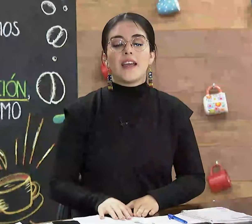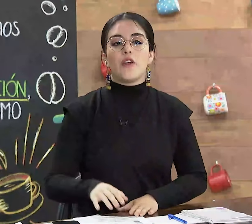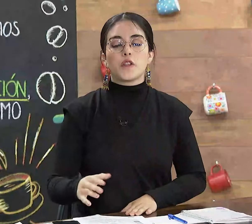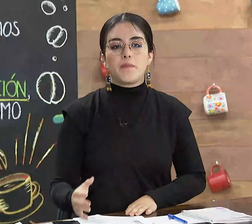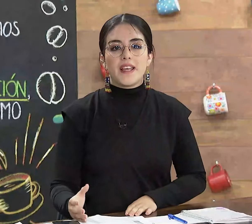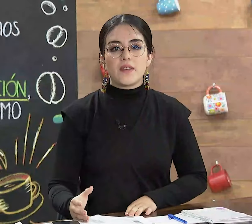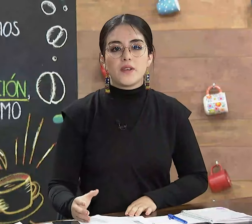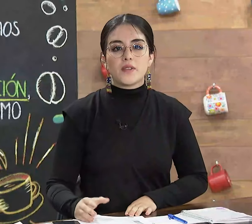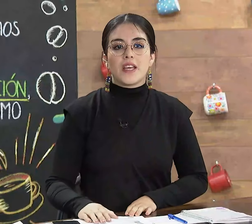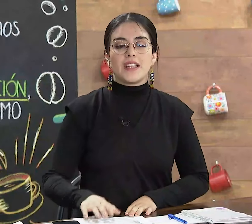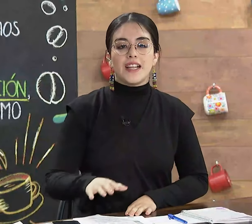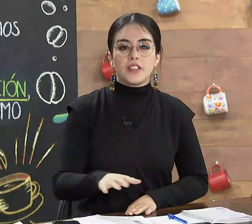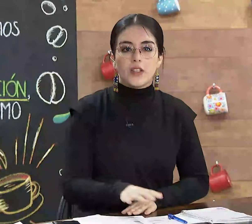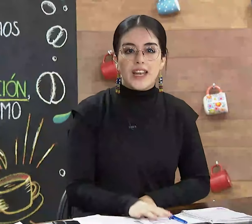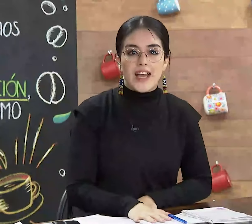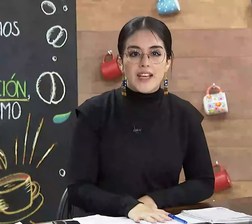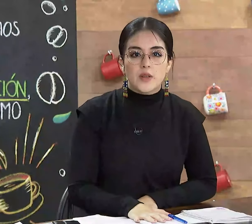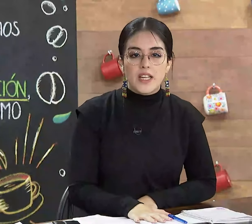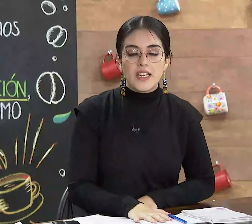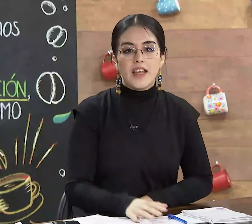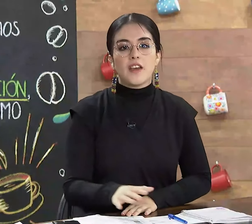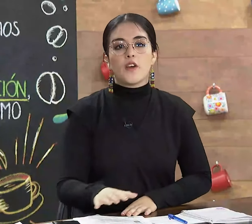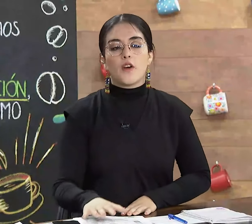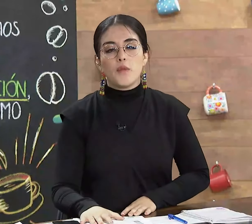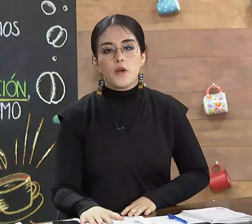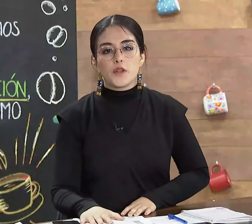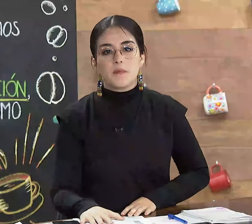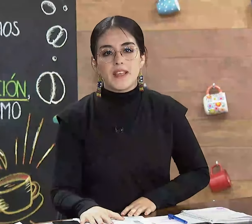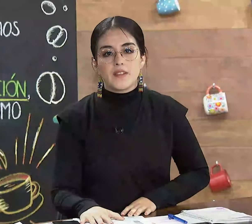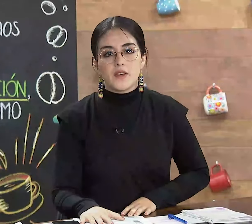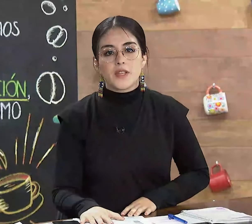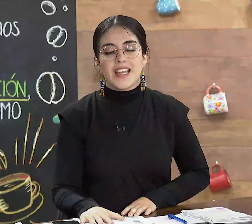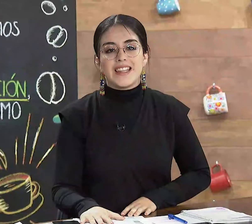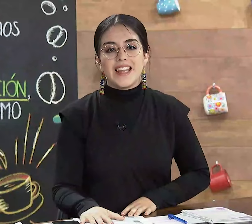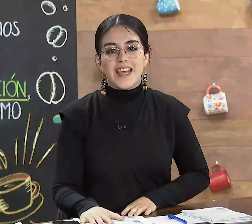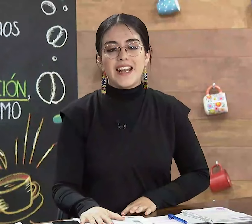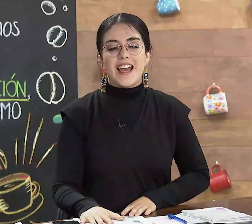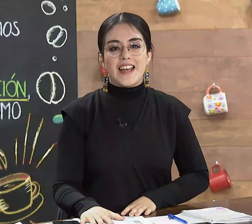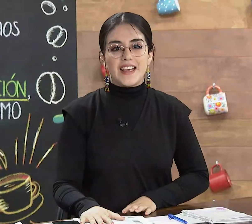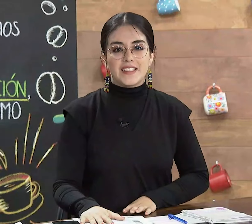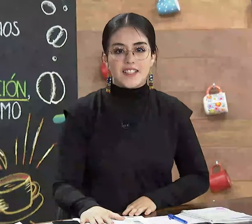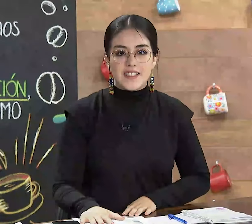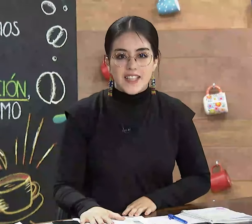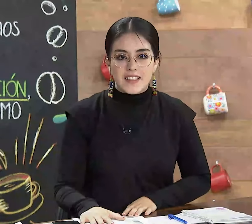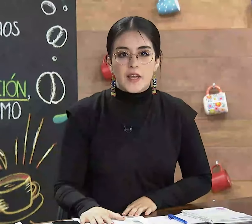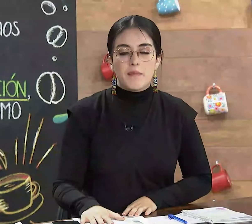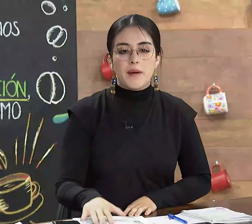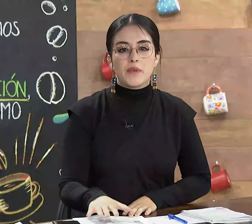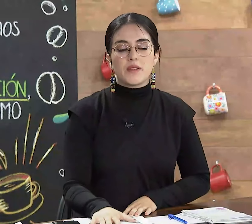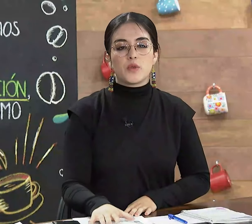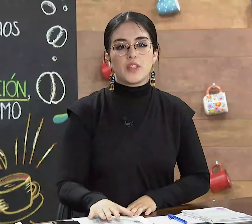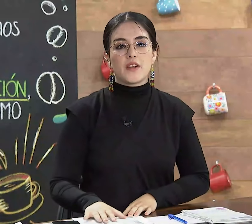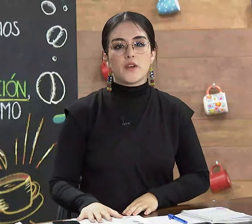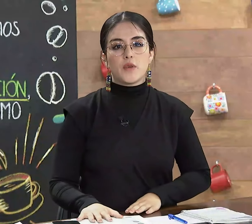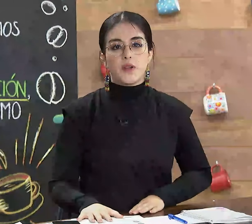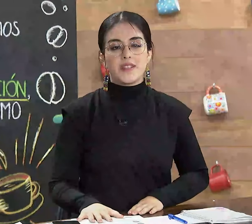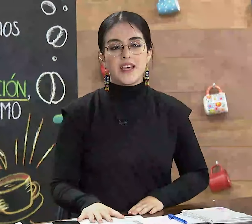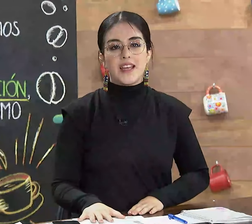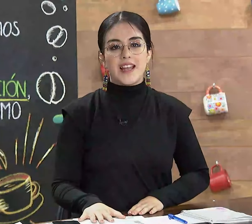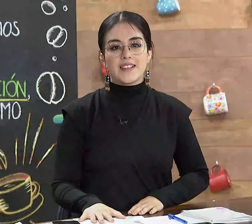humanista los precios tanto de la gasolina como los precios de la electricidad vamos a